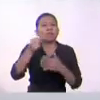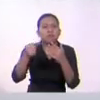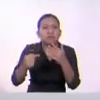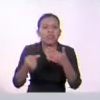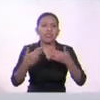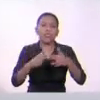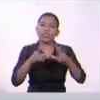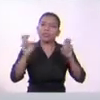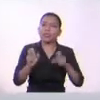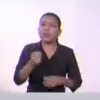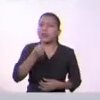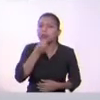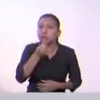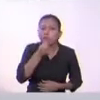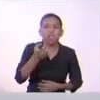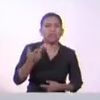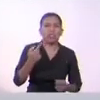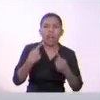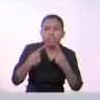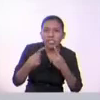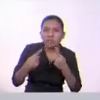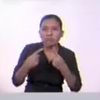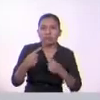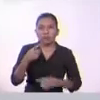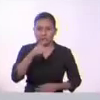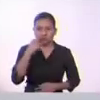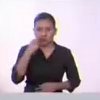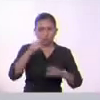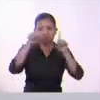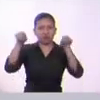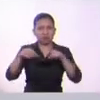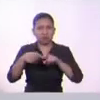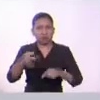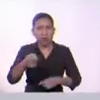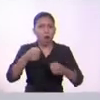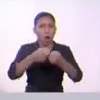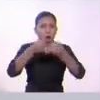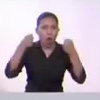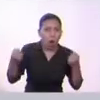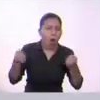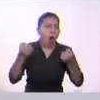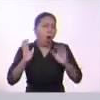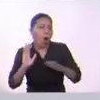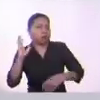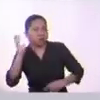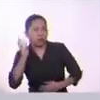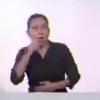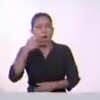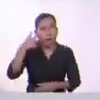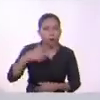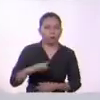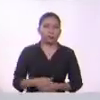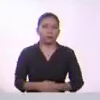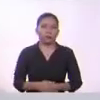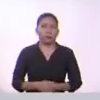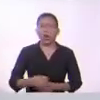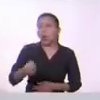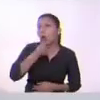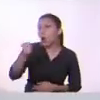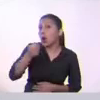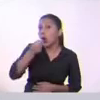desarrollan en nuestros medios de comunicación. Por ejemplo, la entrevista de